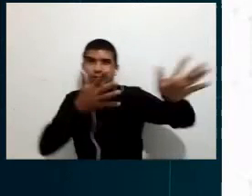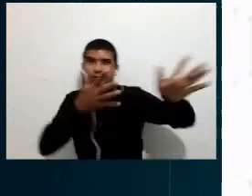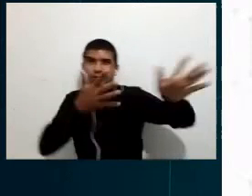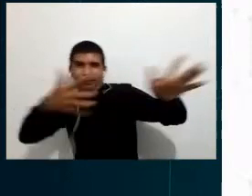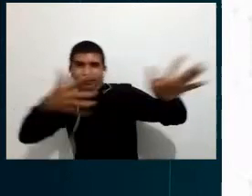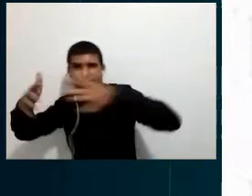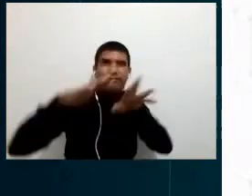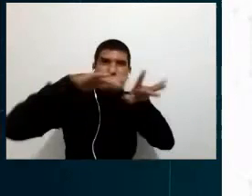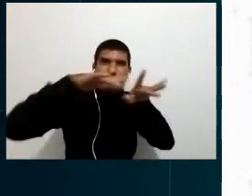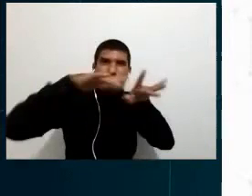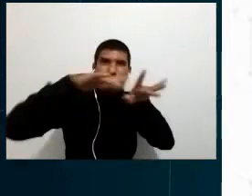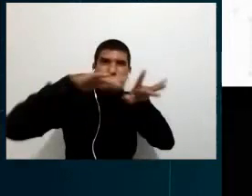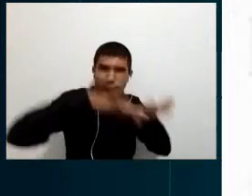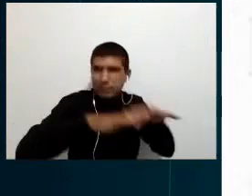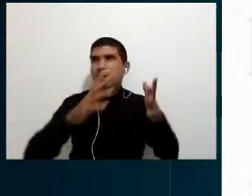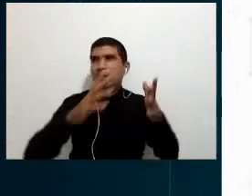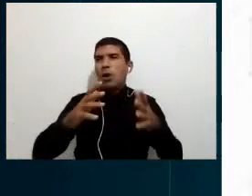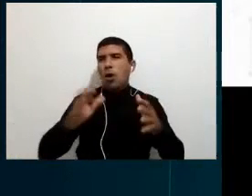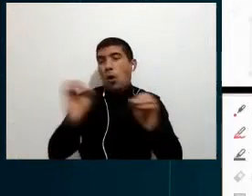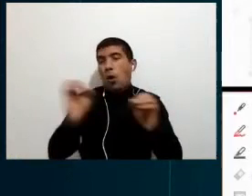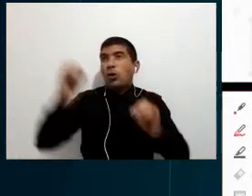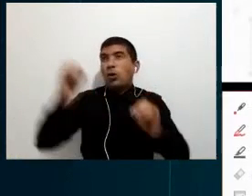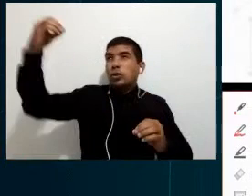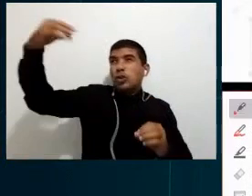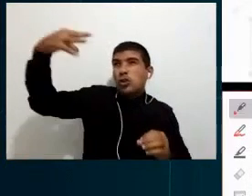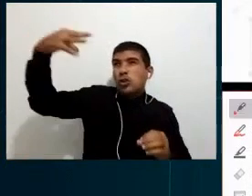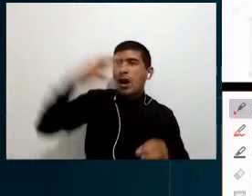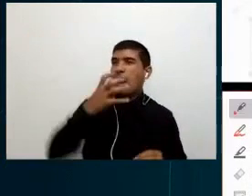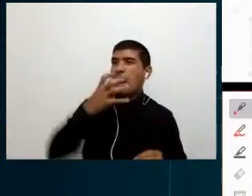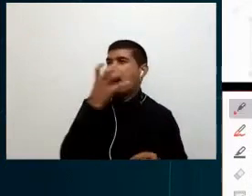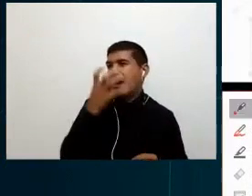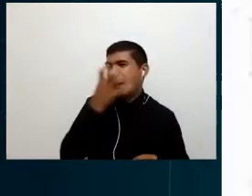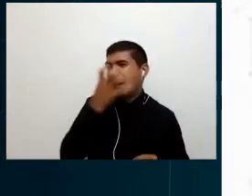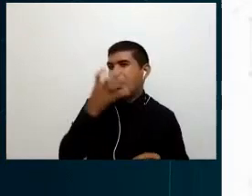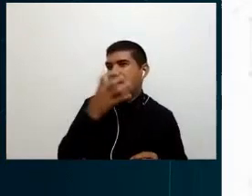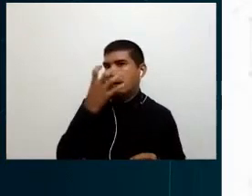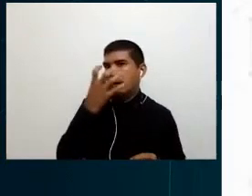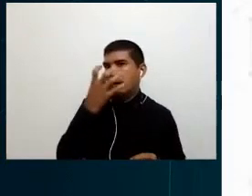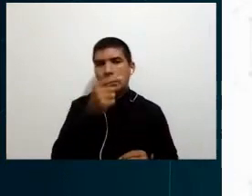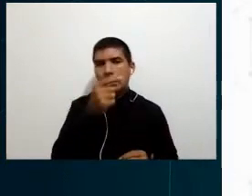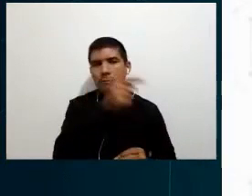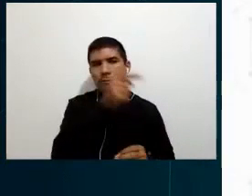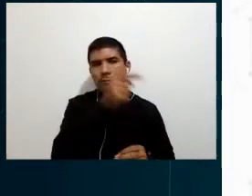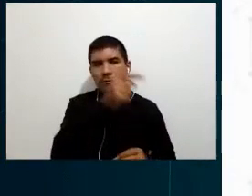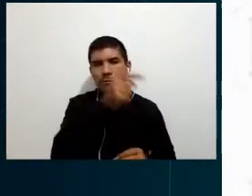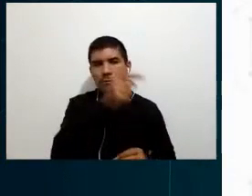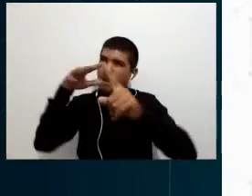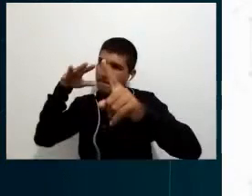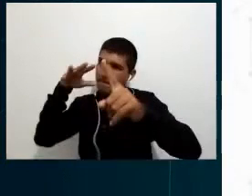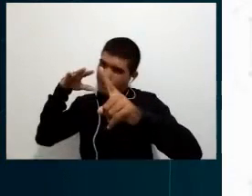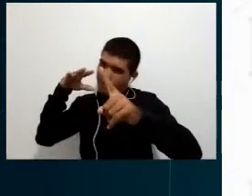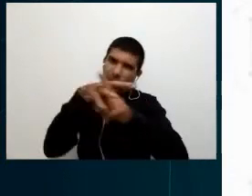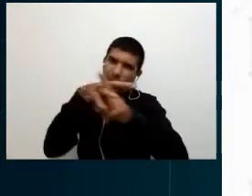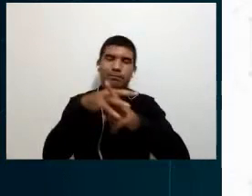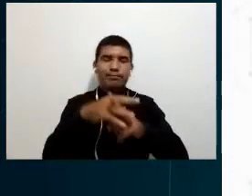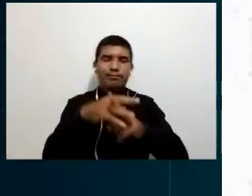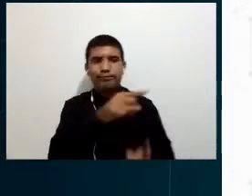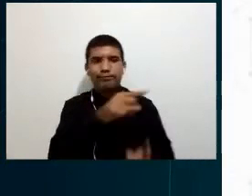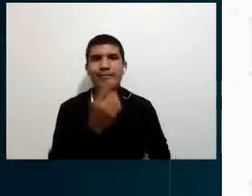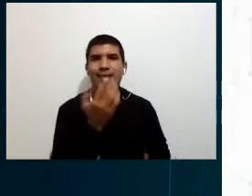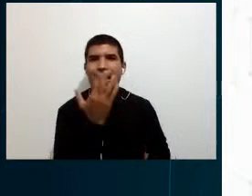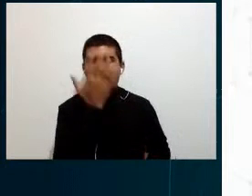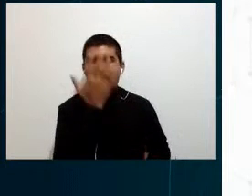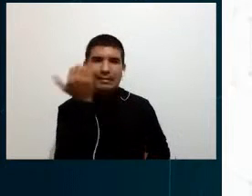marca, déjenme, utilizo por acá el puntero láser, el calentamiento global se